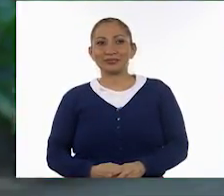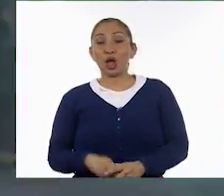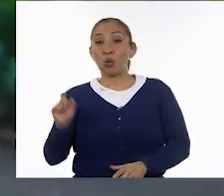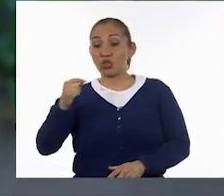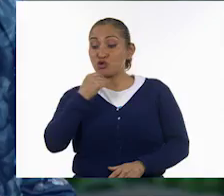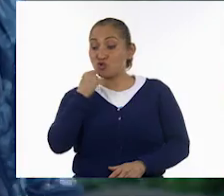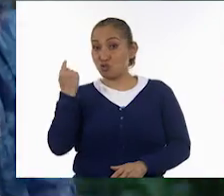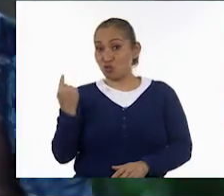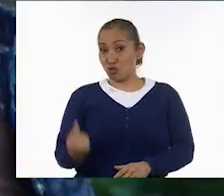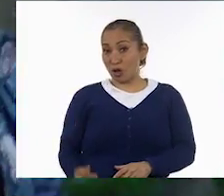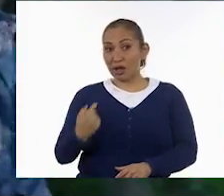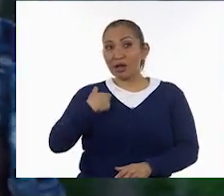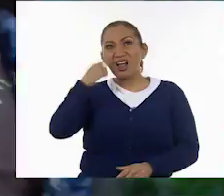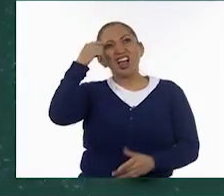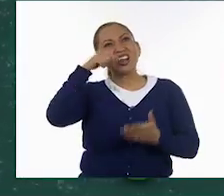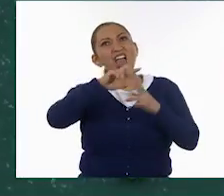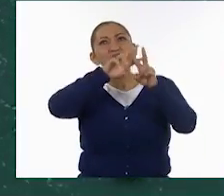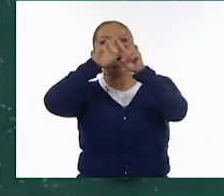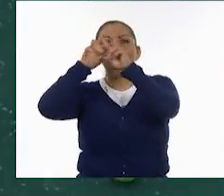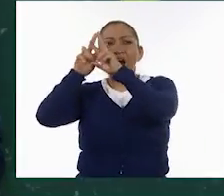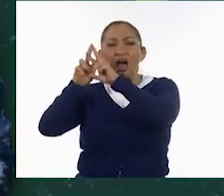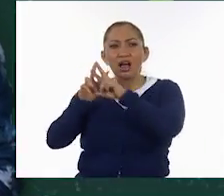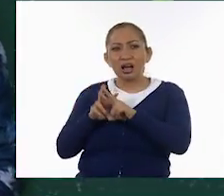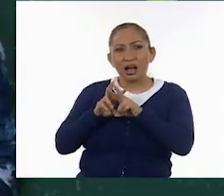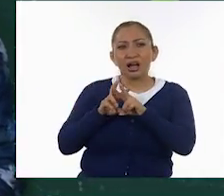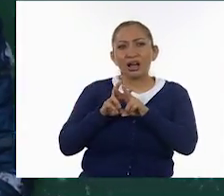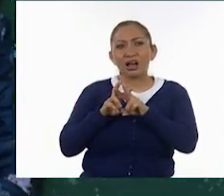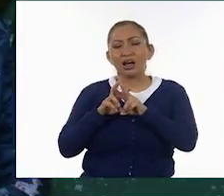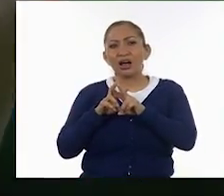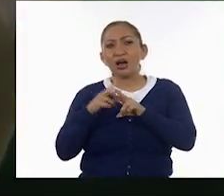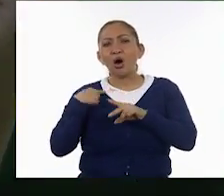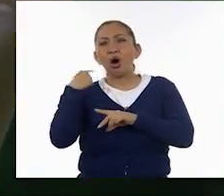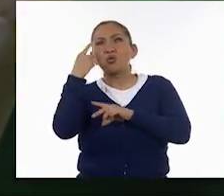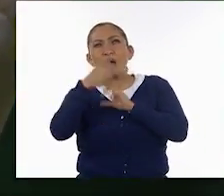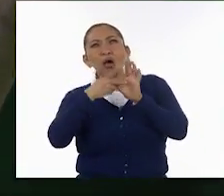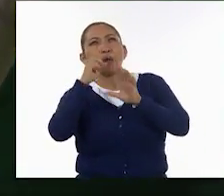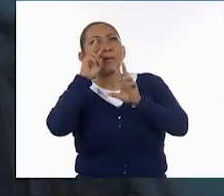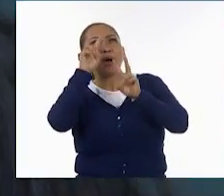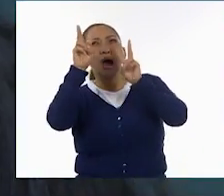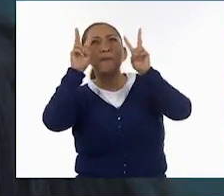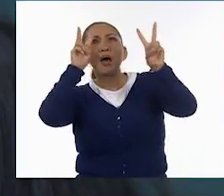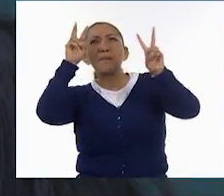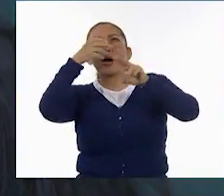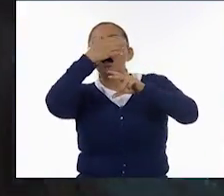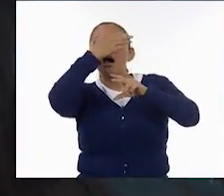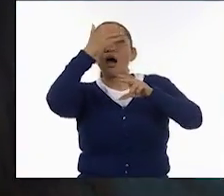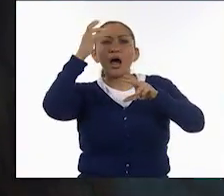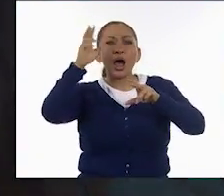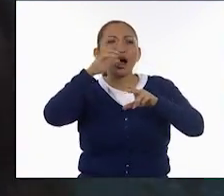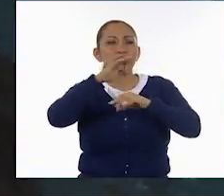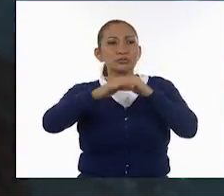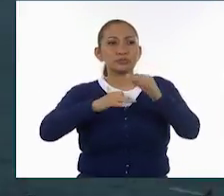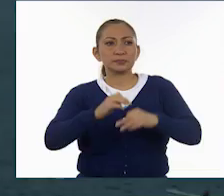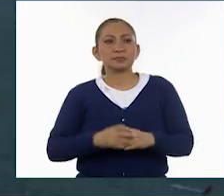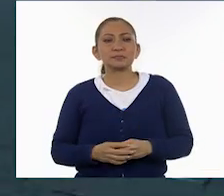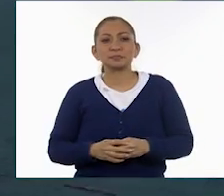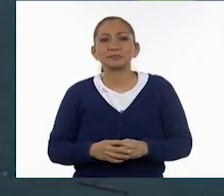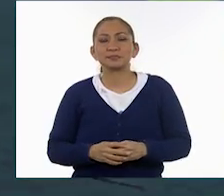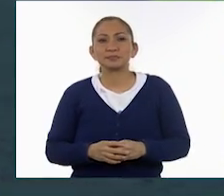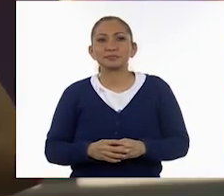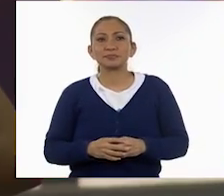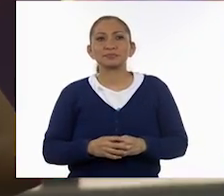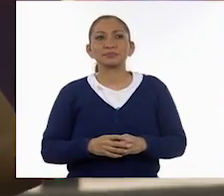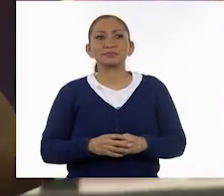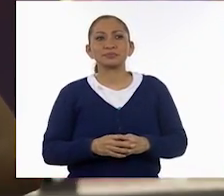Cuando era pequeña, creía que las estrellas serían mi pasión y pasaba horas viendo al espacio y todo lo que aún había por